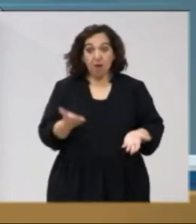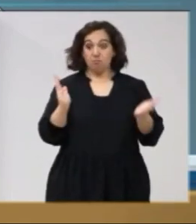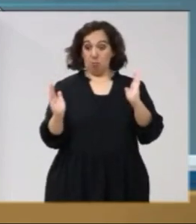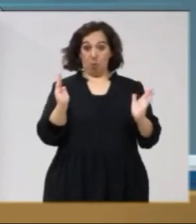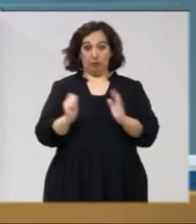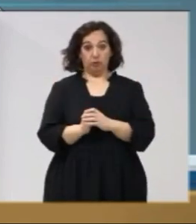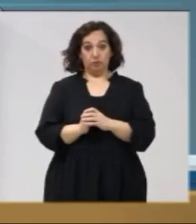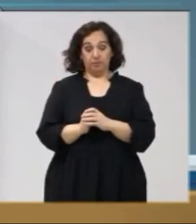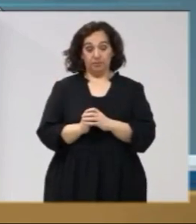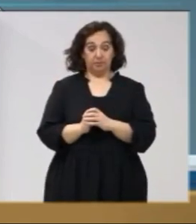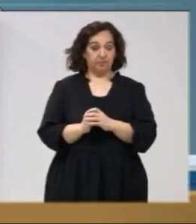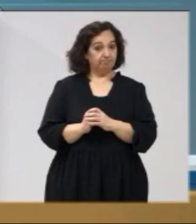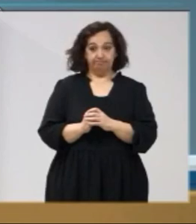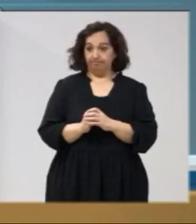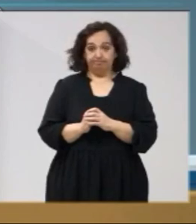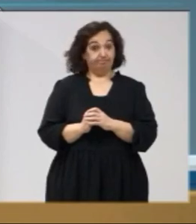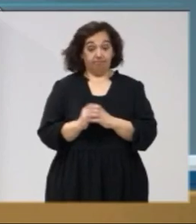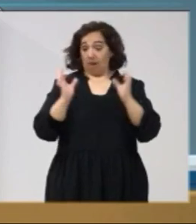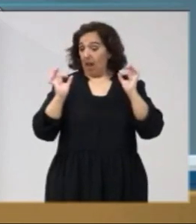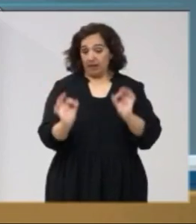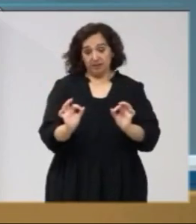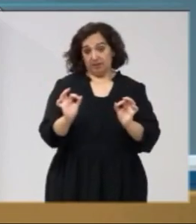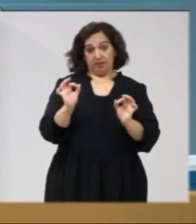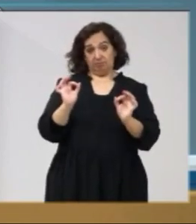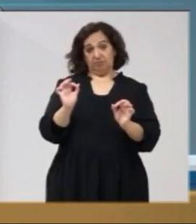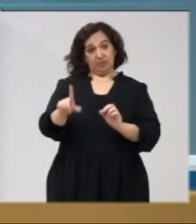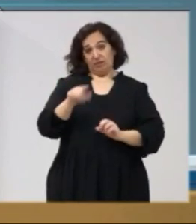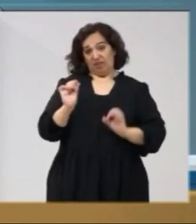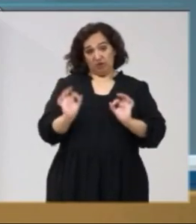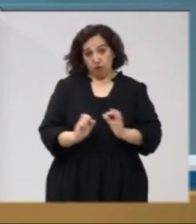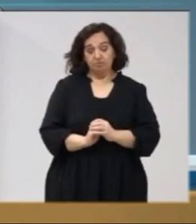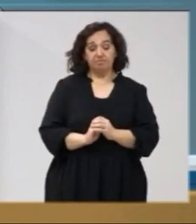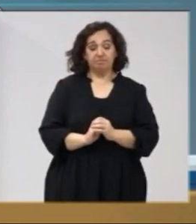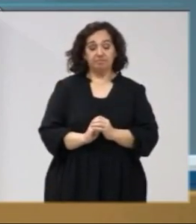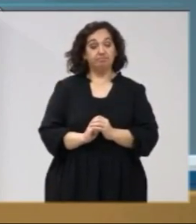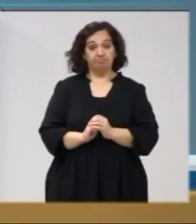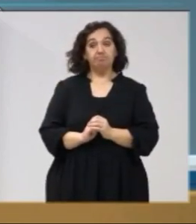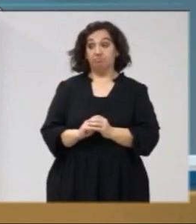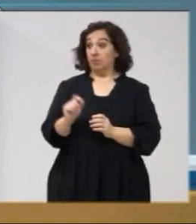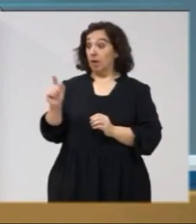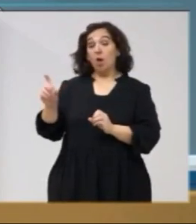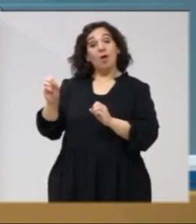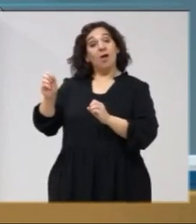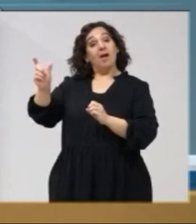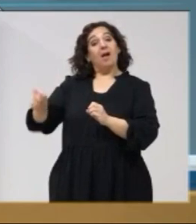llegado a este punto, no queda otra que aceptarle la